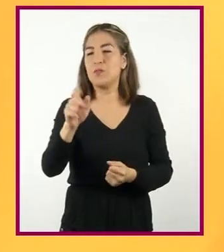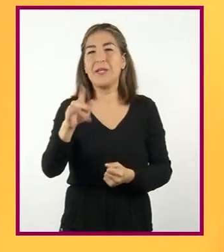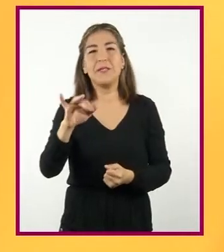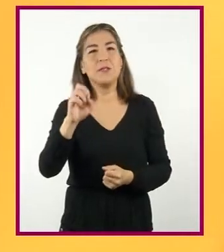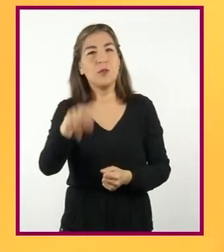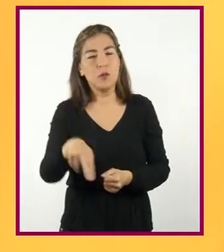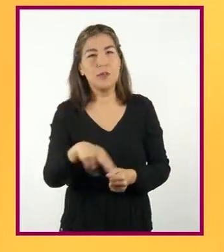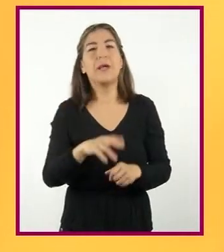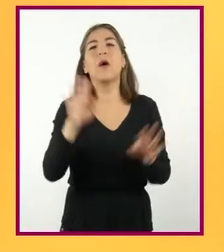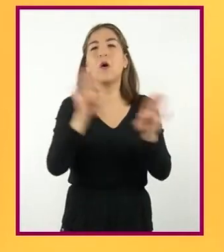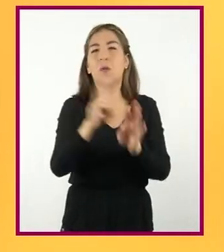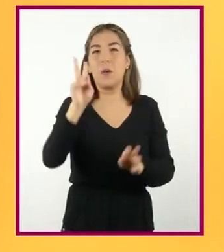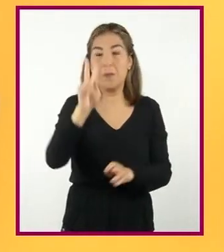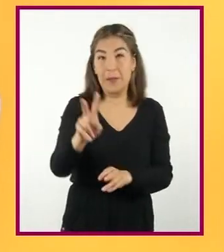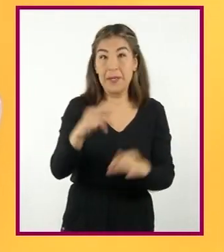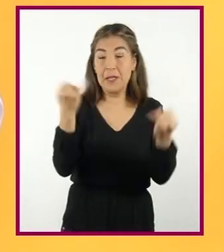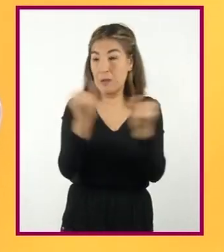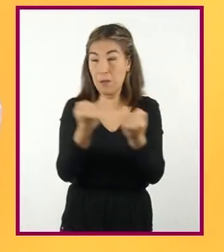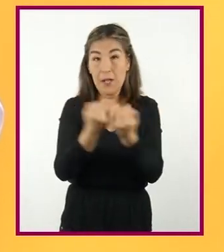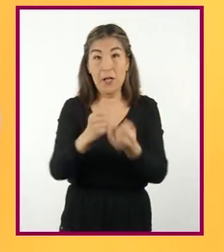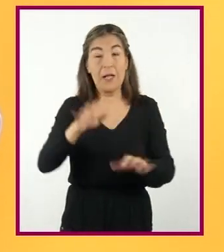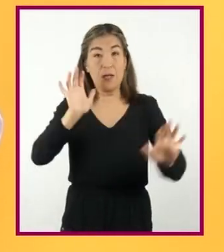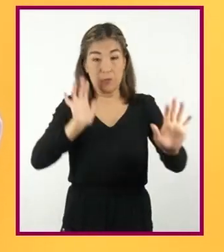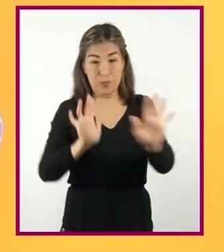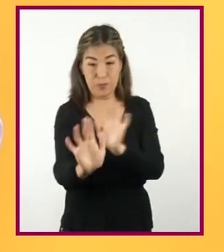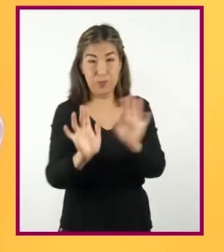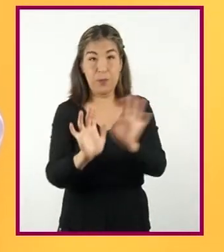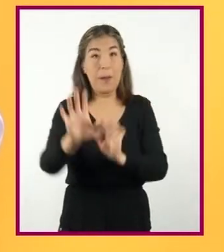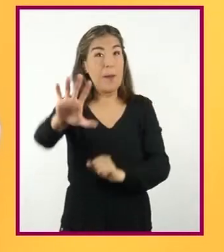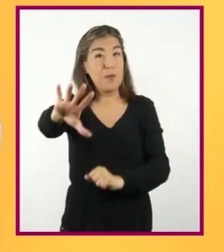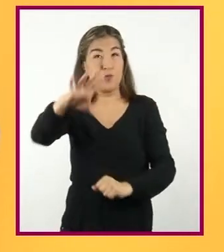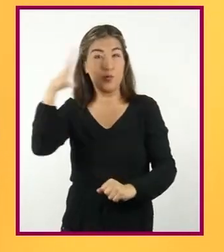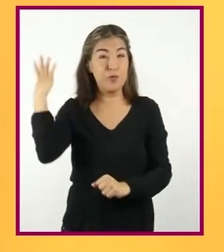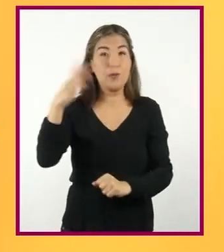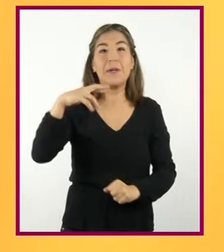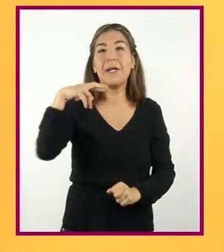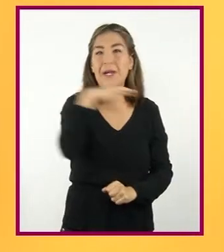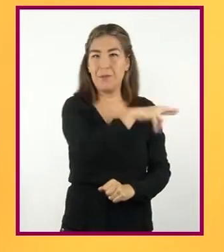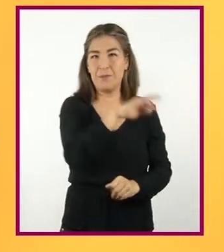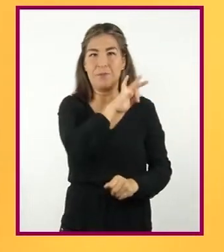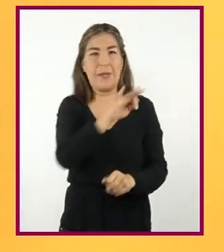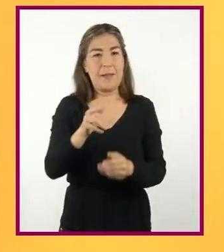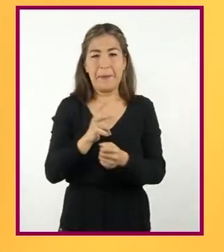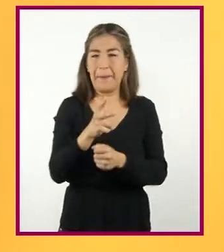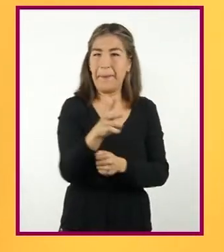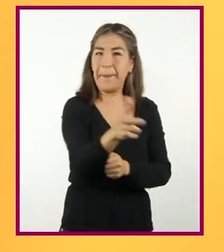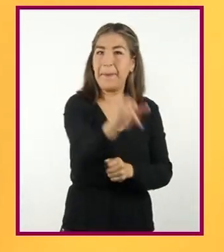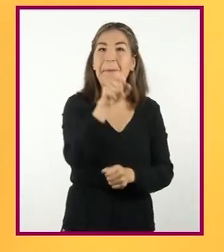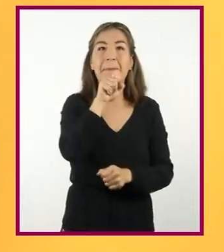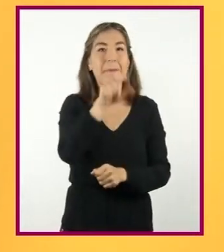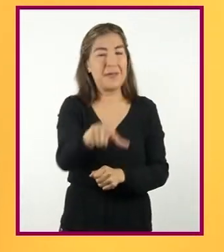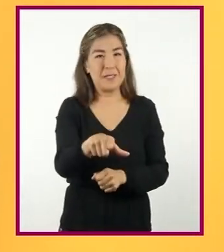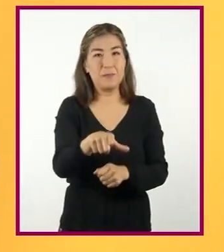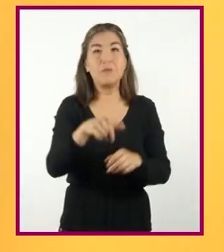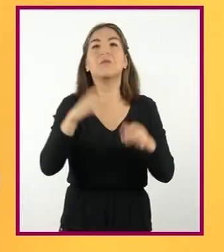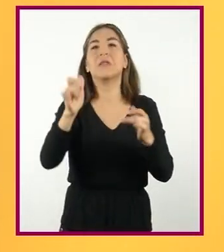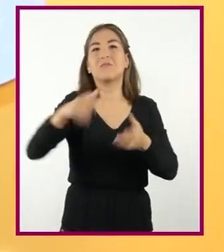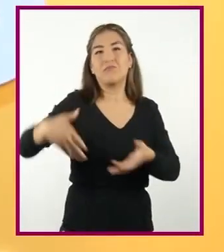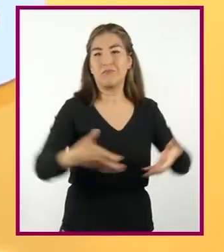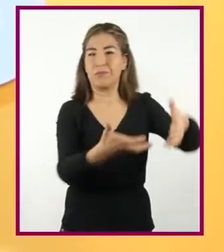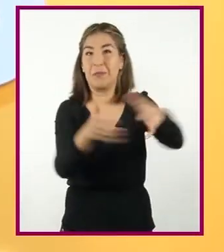cosas, deben verificar que las velocidades a las que pueden viajar se mantengan constantes durante recorridos